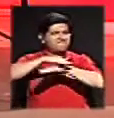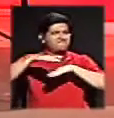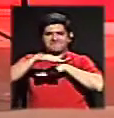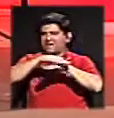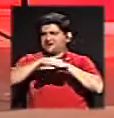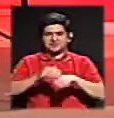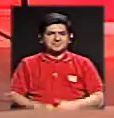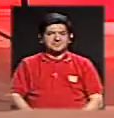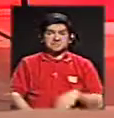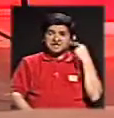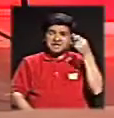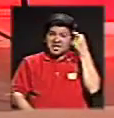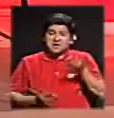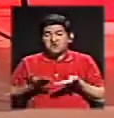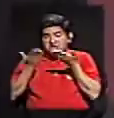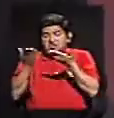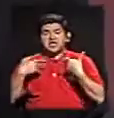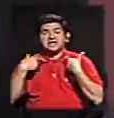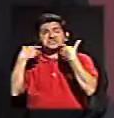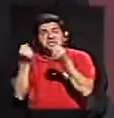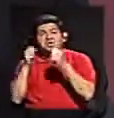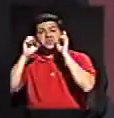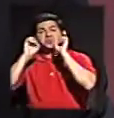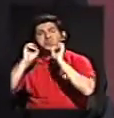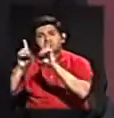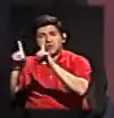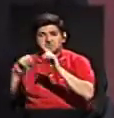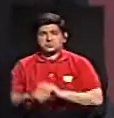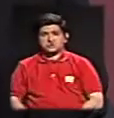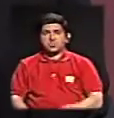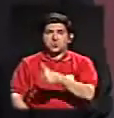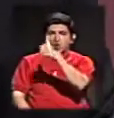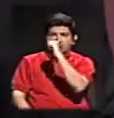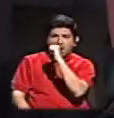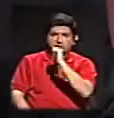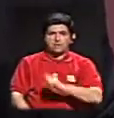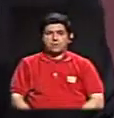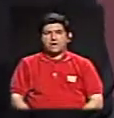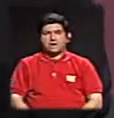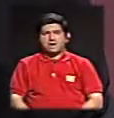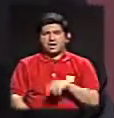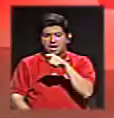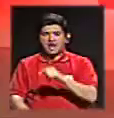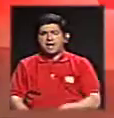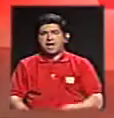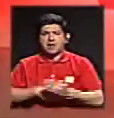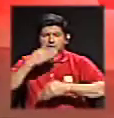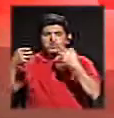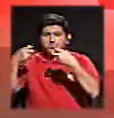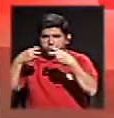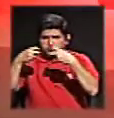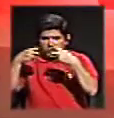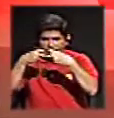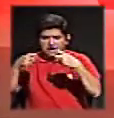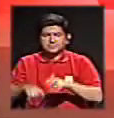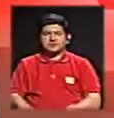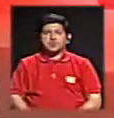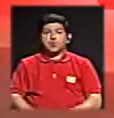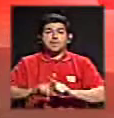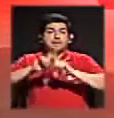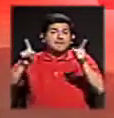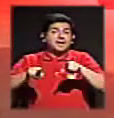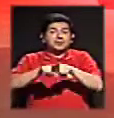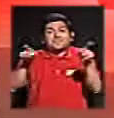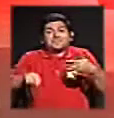básicos del Estado, de salud, de educación, de agua, saneamiento, electricidad, etcétera, pero no